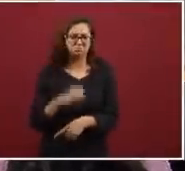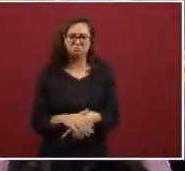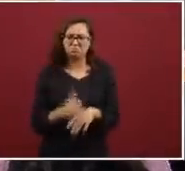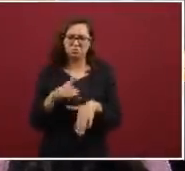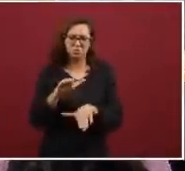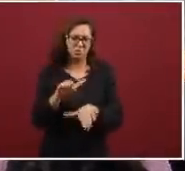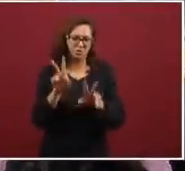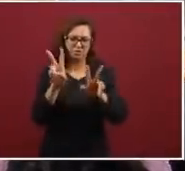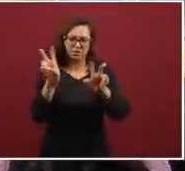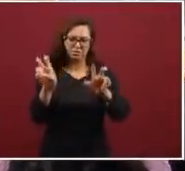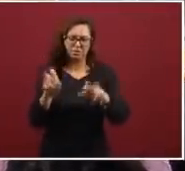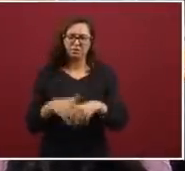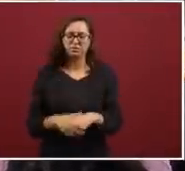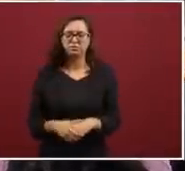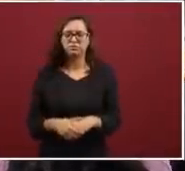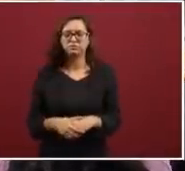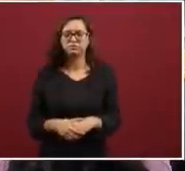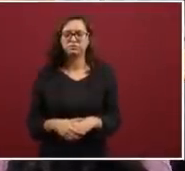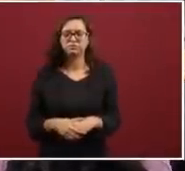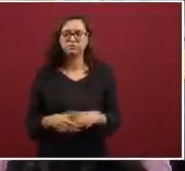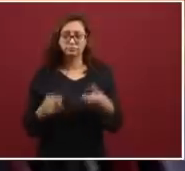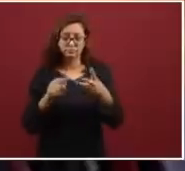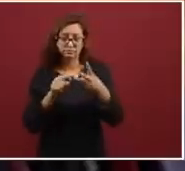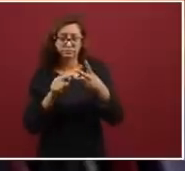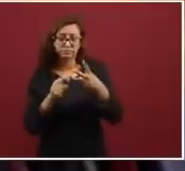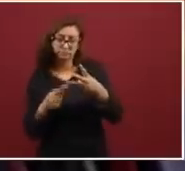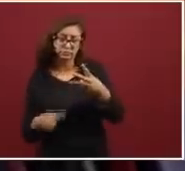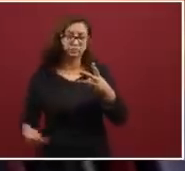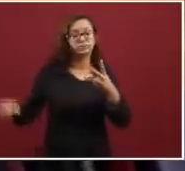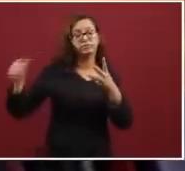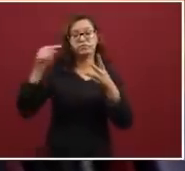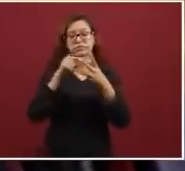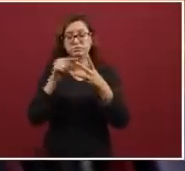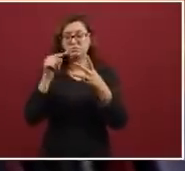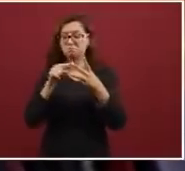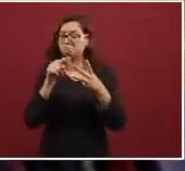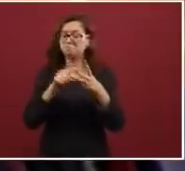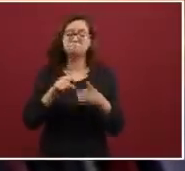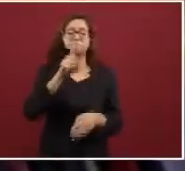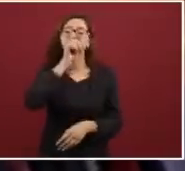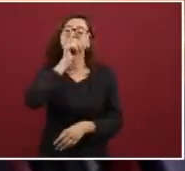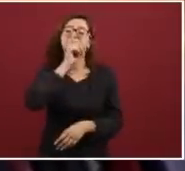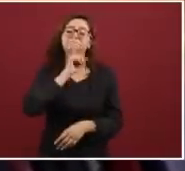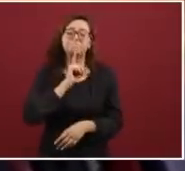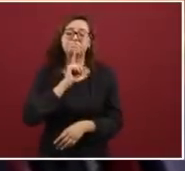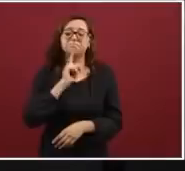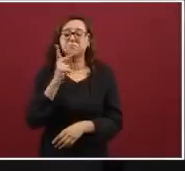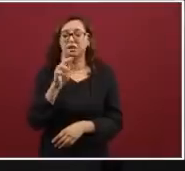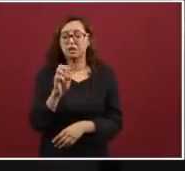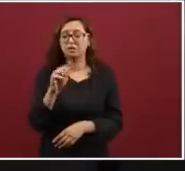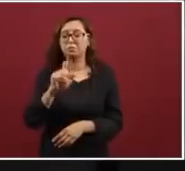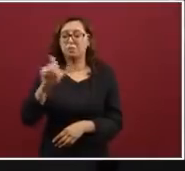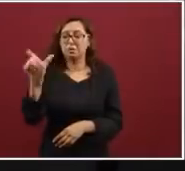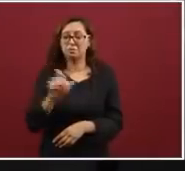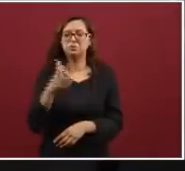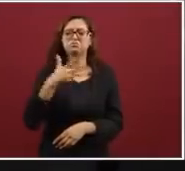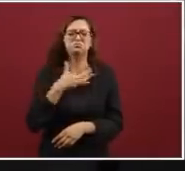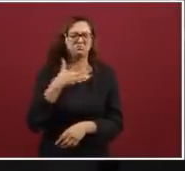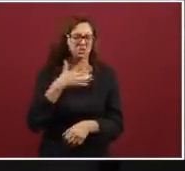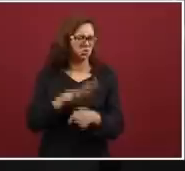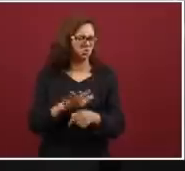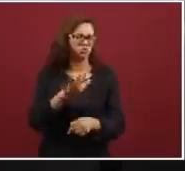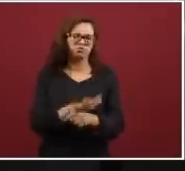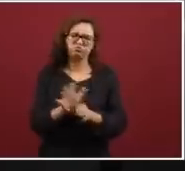este caso. Sobre lo primero que preguntaste, no es cierto, Pemex tiene muchos